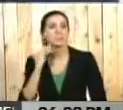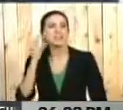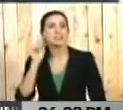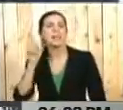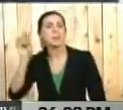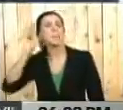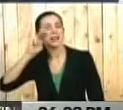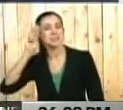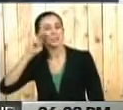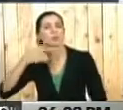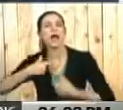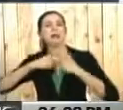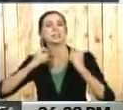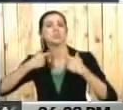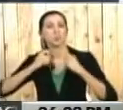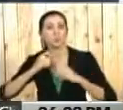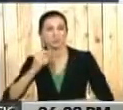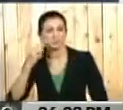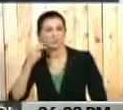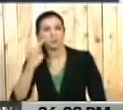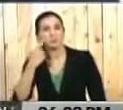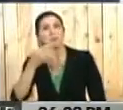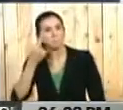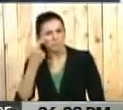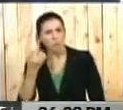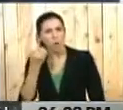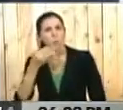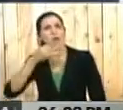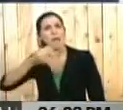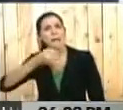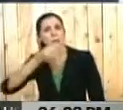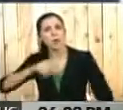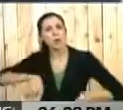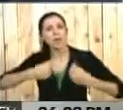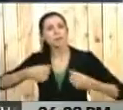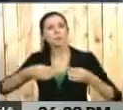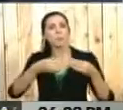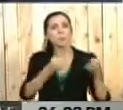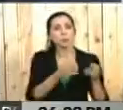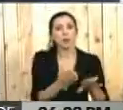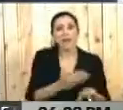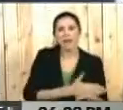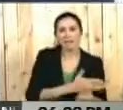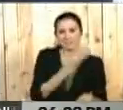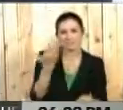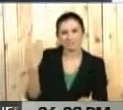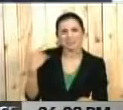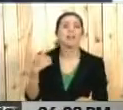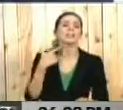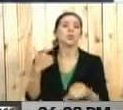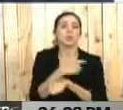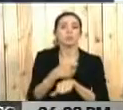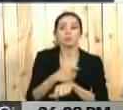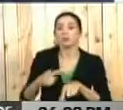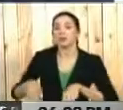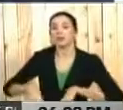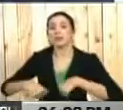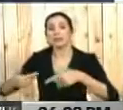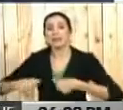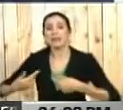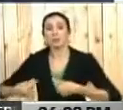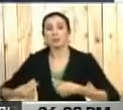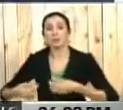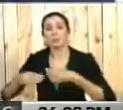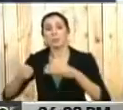maestro, observaste cómo explicó el gasto público en el neoliberalismo y el gasto público en el